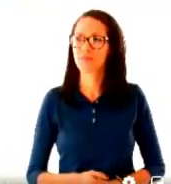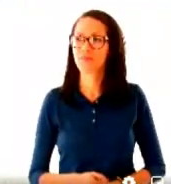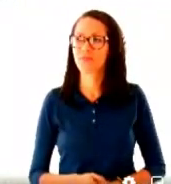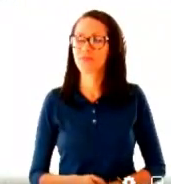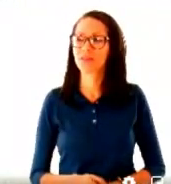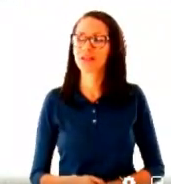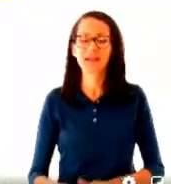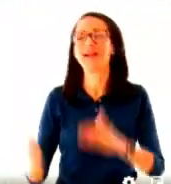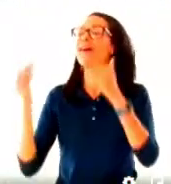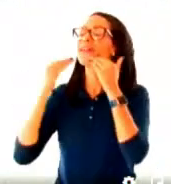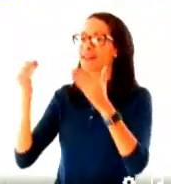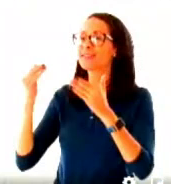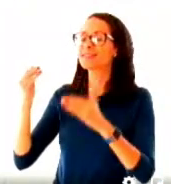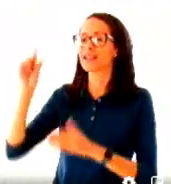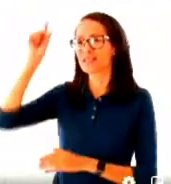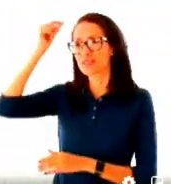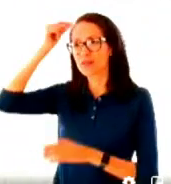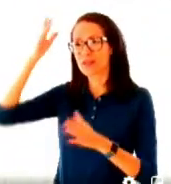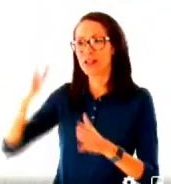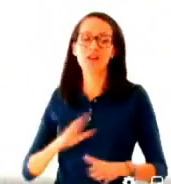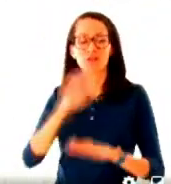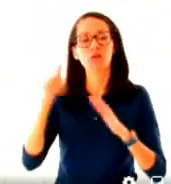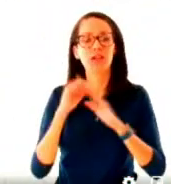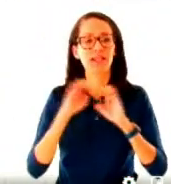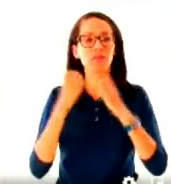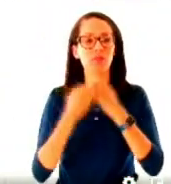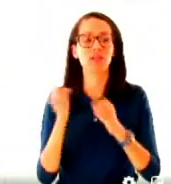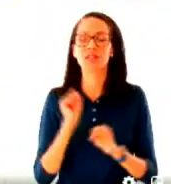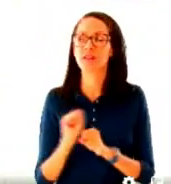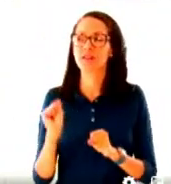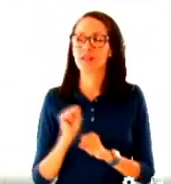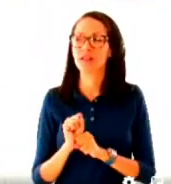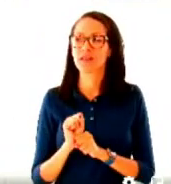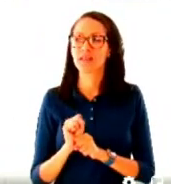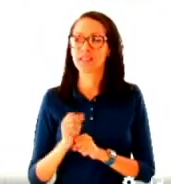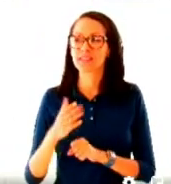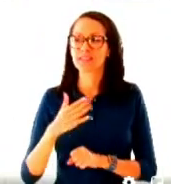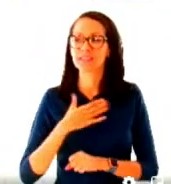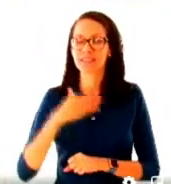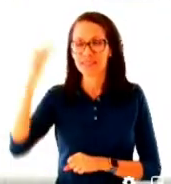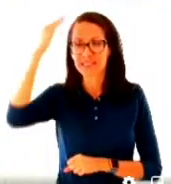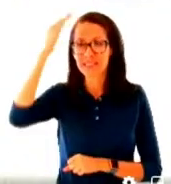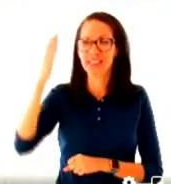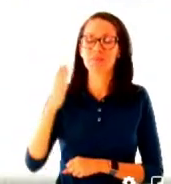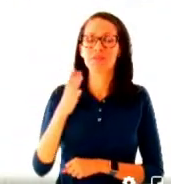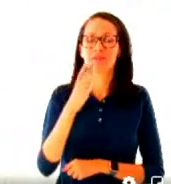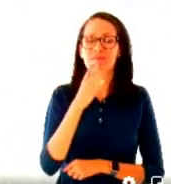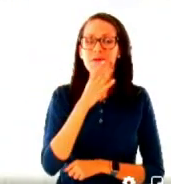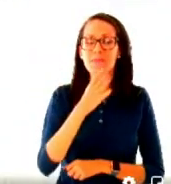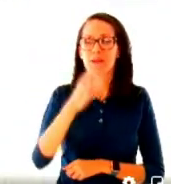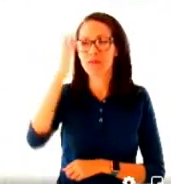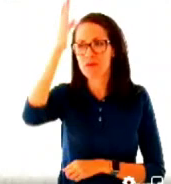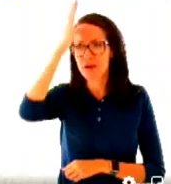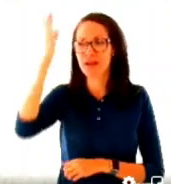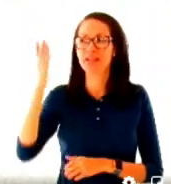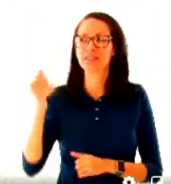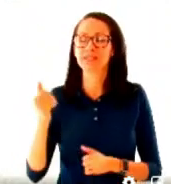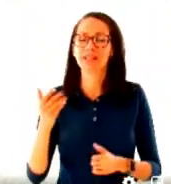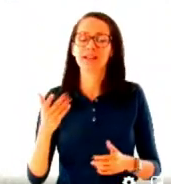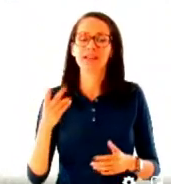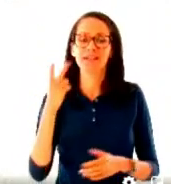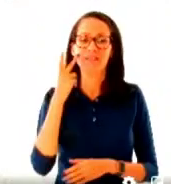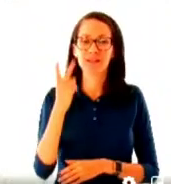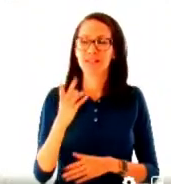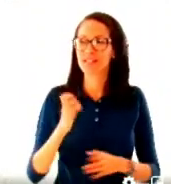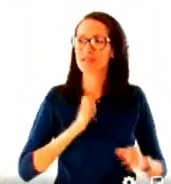Gracias, señor gobernador, a todo el equipo de trabajo. Sé que mi mamá y mi papá y mi familia están viendo, así que tienen que estar bien